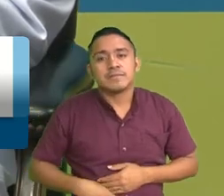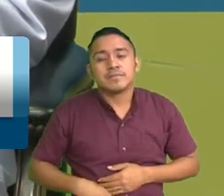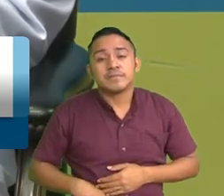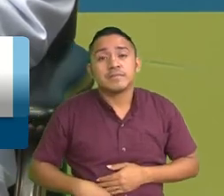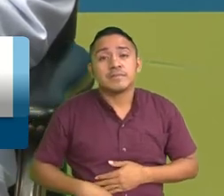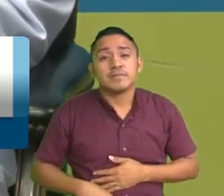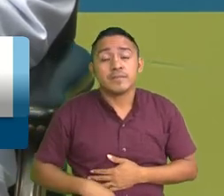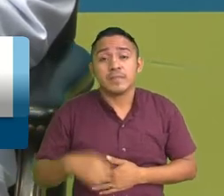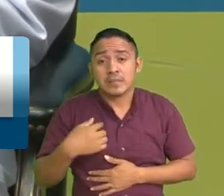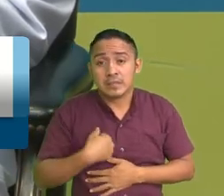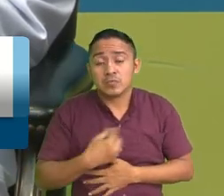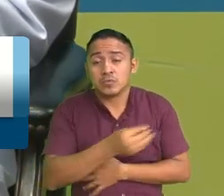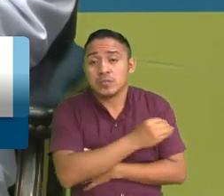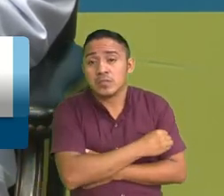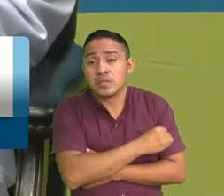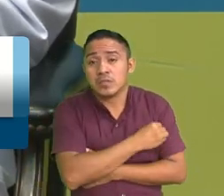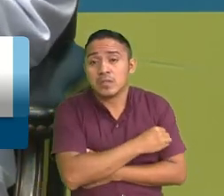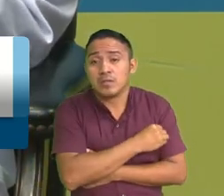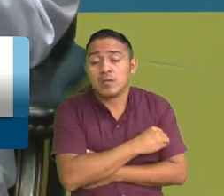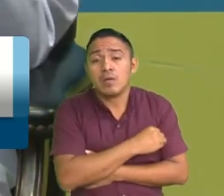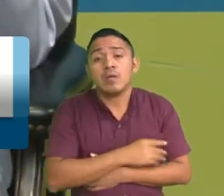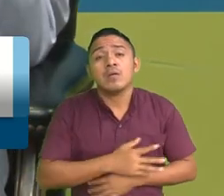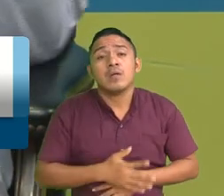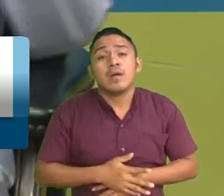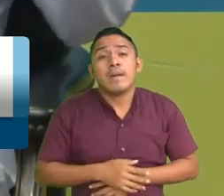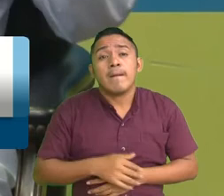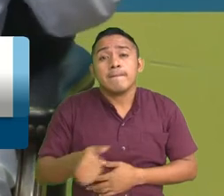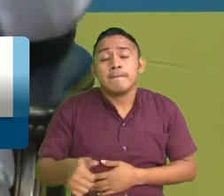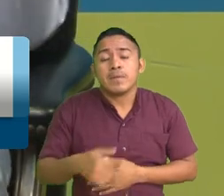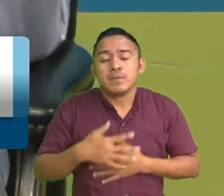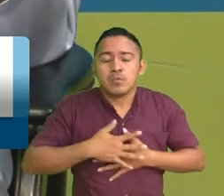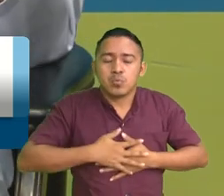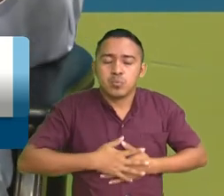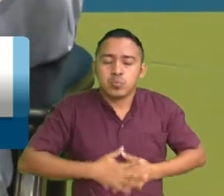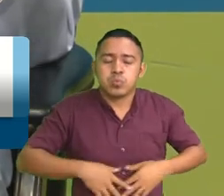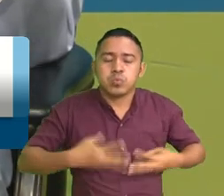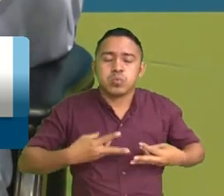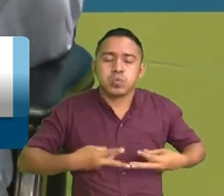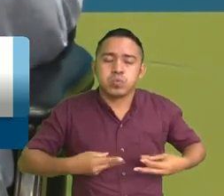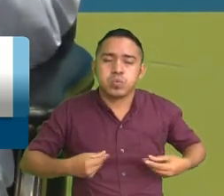usar alcohol de forma mixta para sentirte más relajado